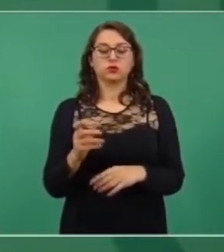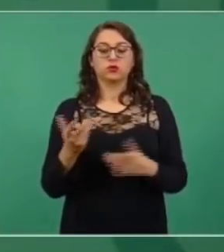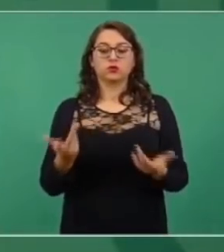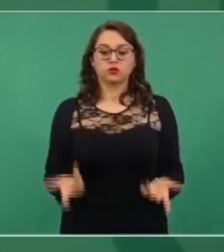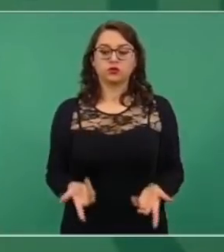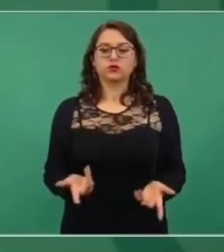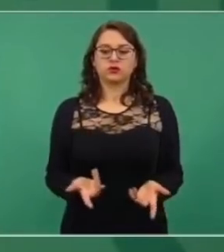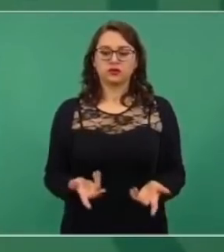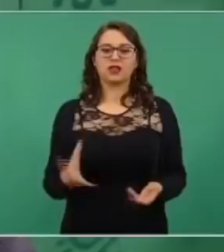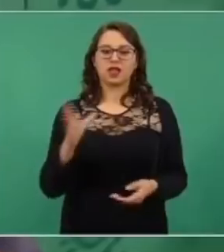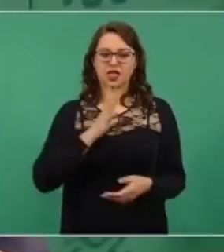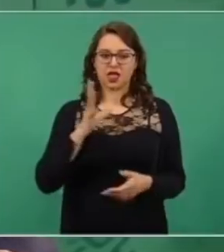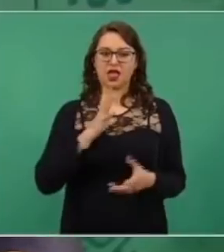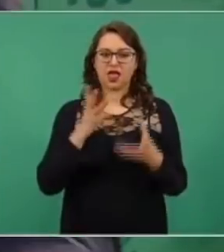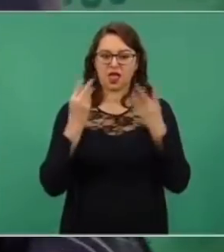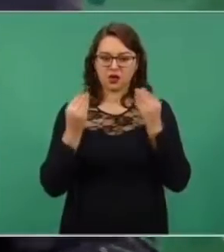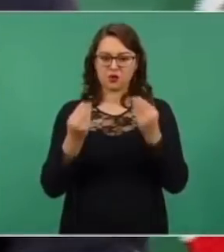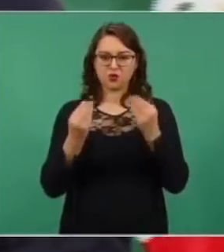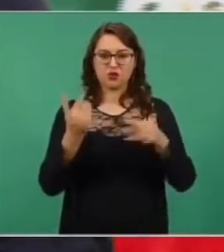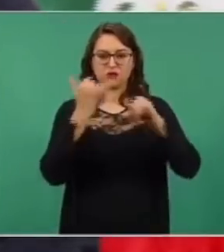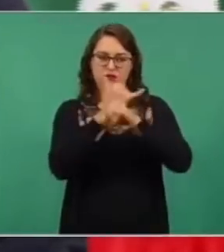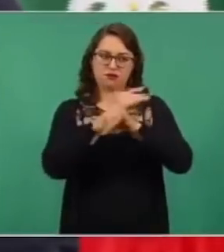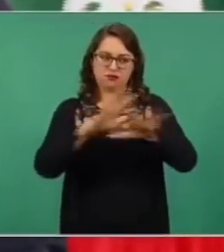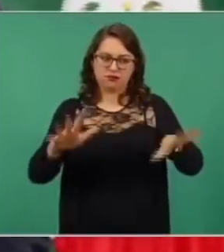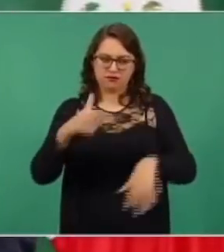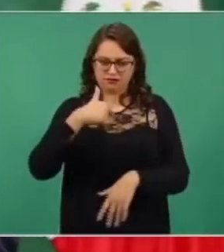tengo información, pues es mi trabajo,